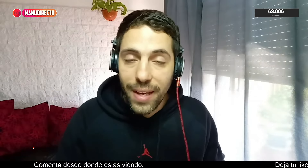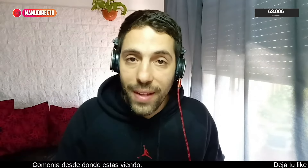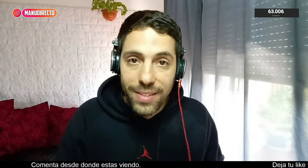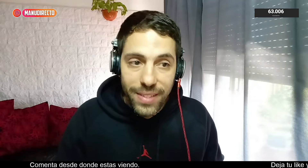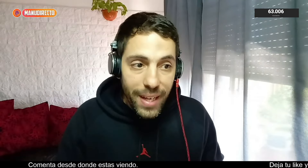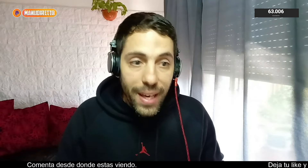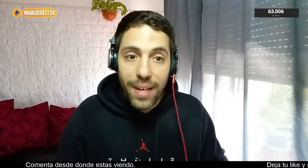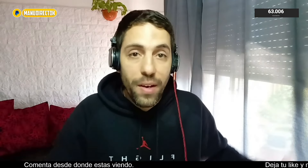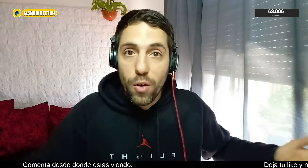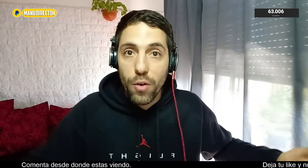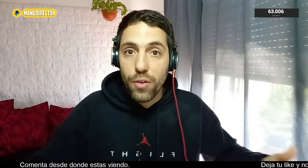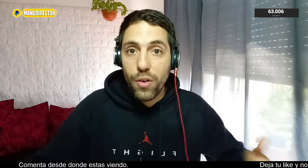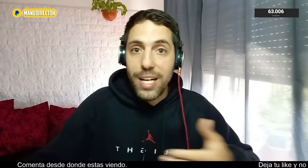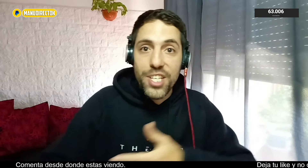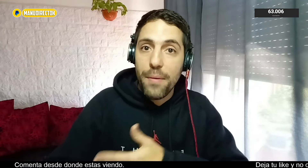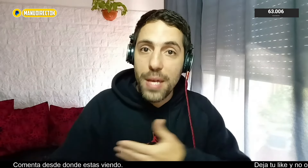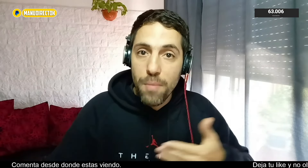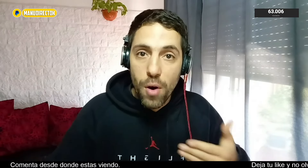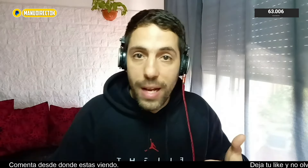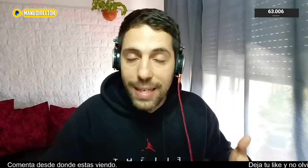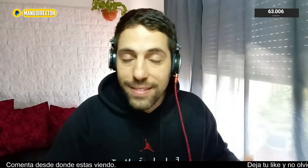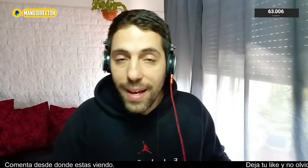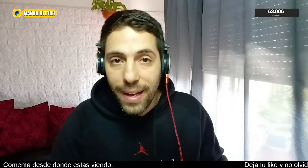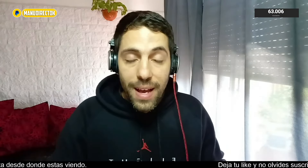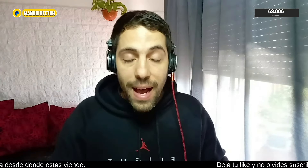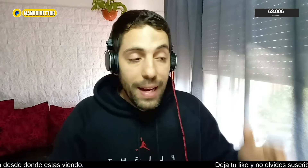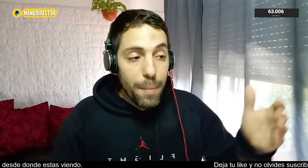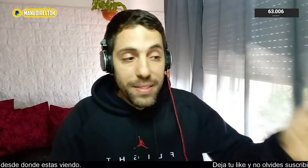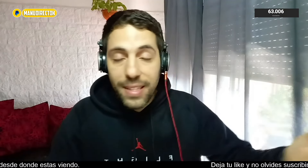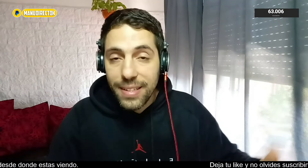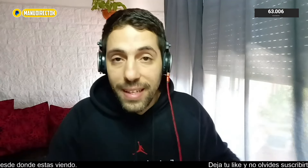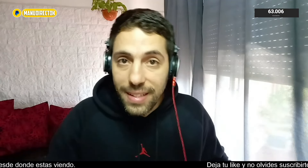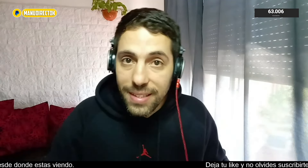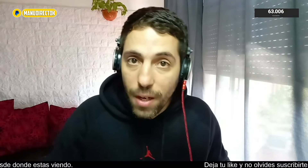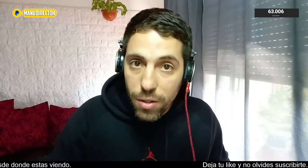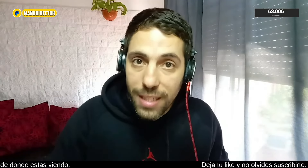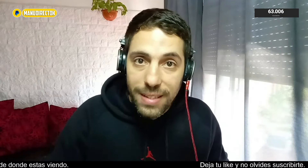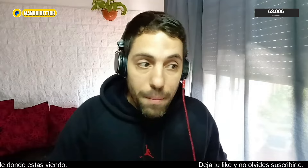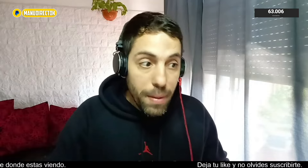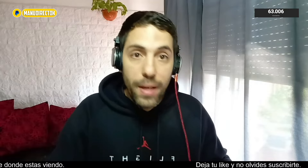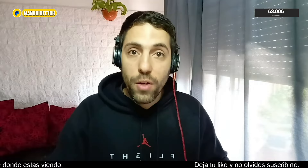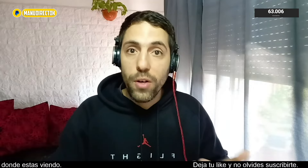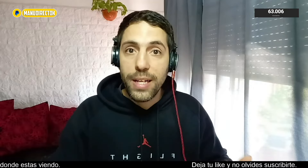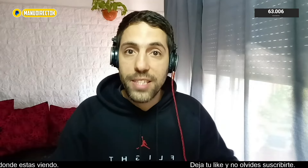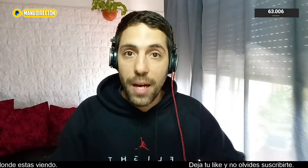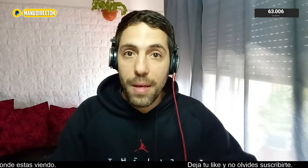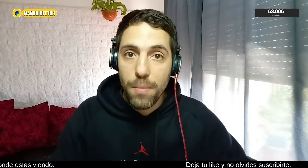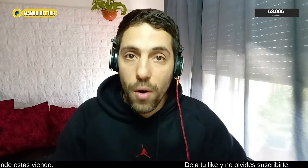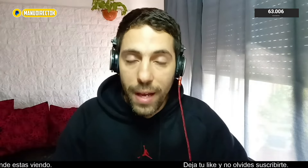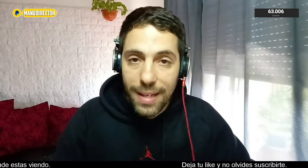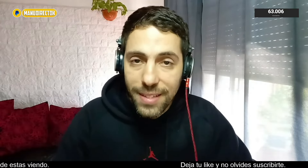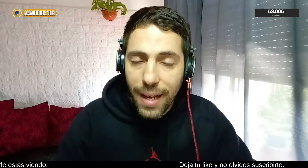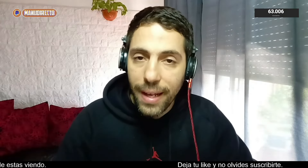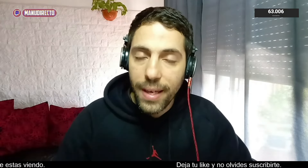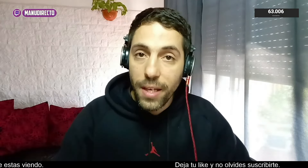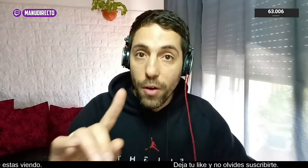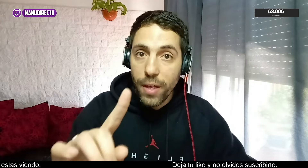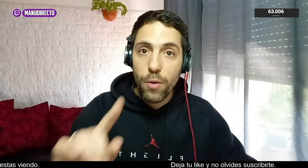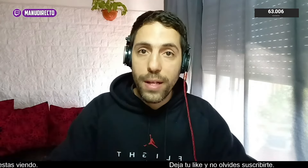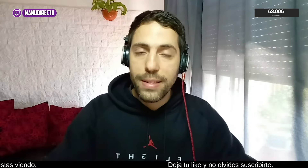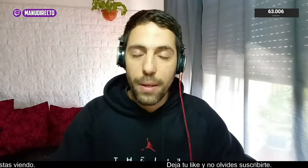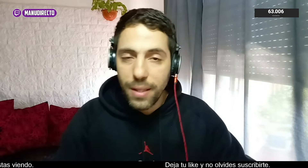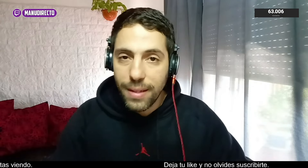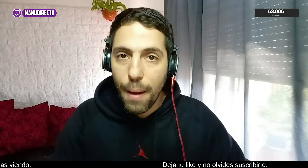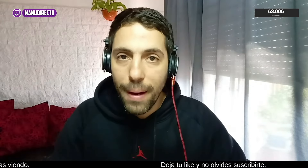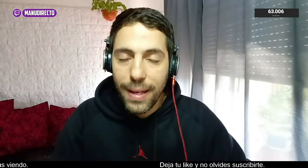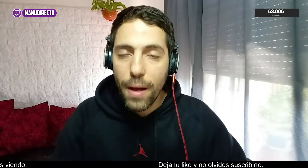presidente del CNE con el chavismo en la sangre, acá la presidenta del TSJ también con el chavismo en la sangre, y hoy en